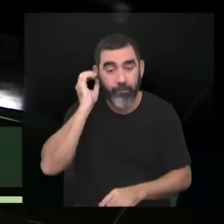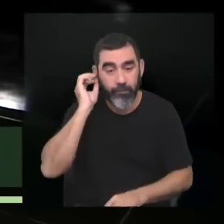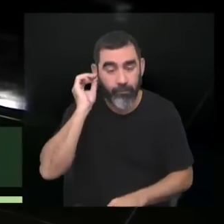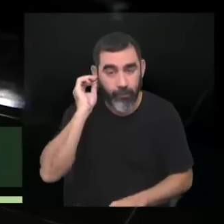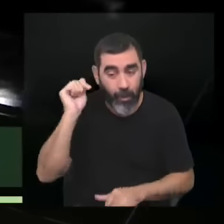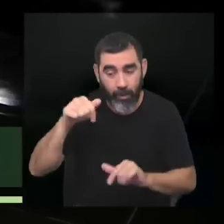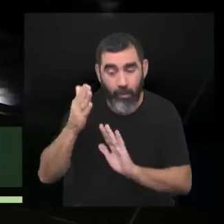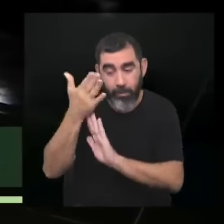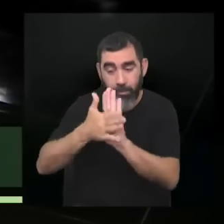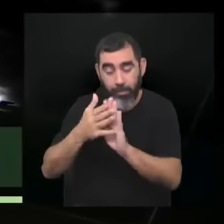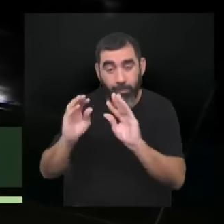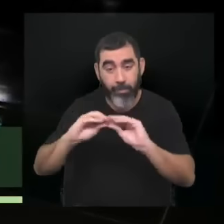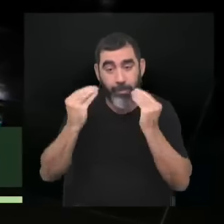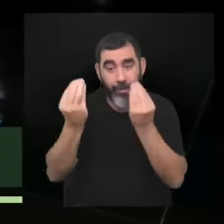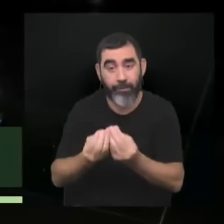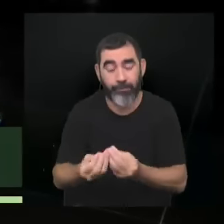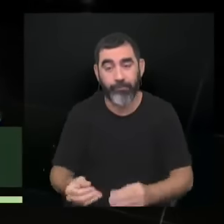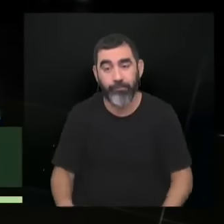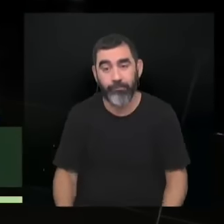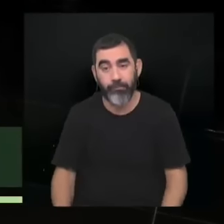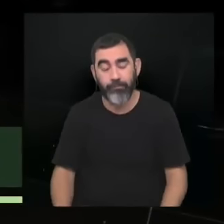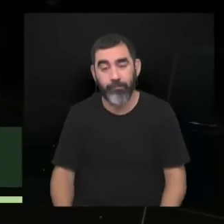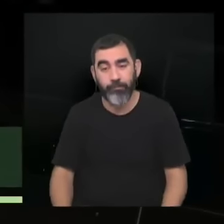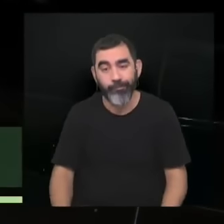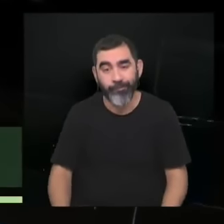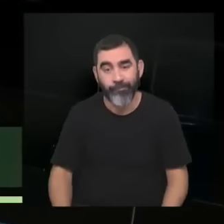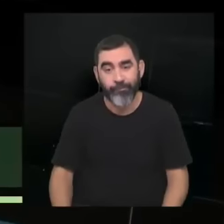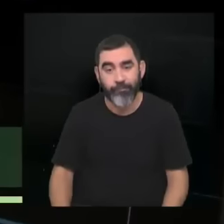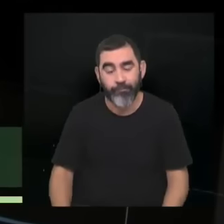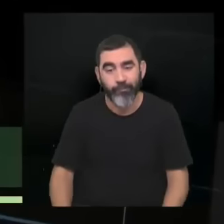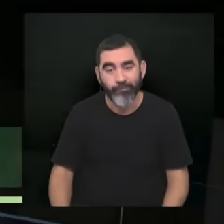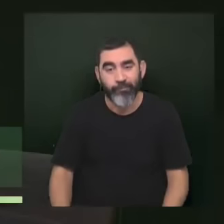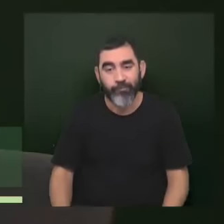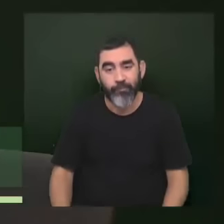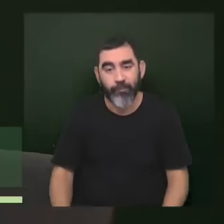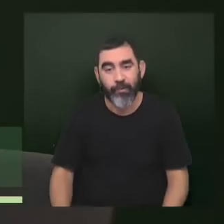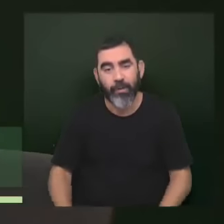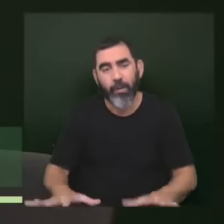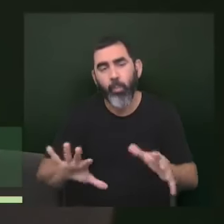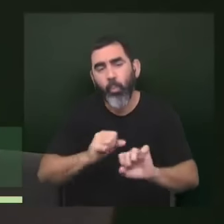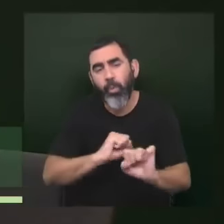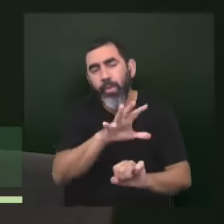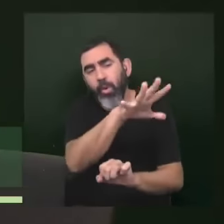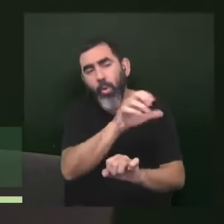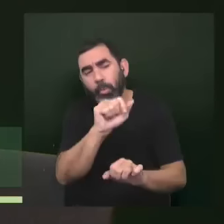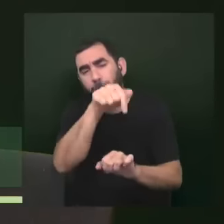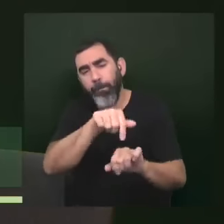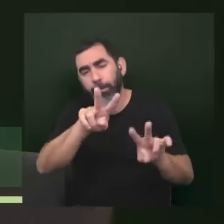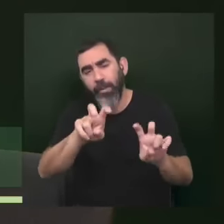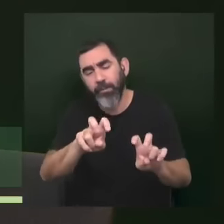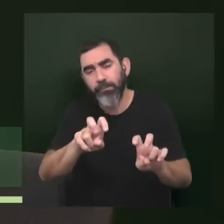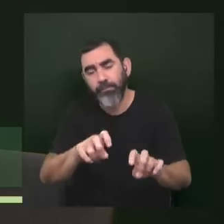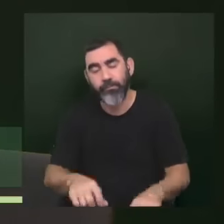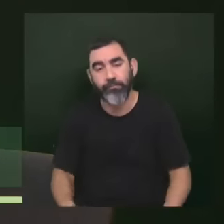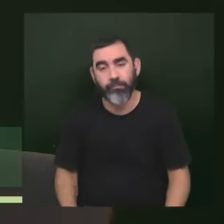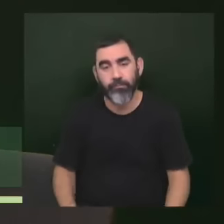no e Yo me pregunto qué se puede llegar a tomar de esto Porque además tocaste un tema clave por un lado el pensar el